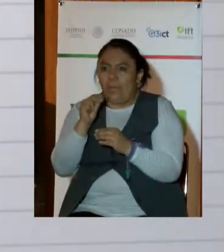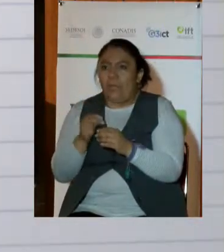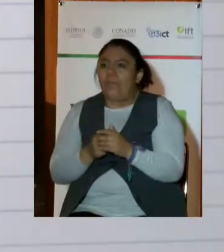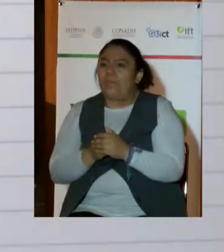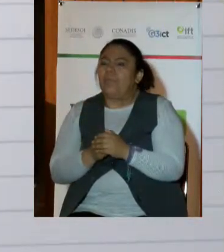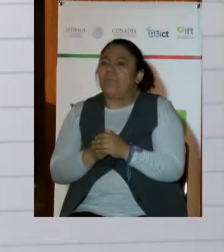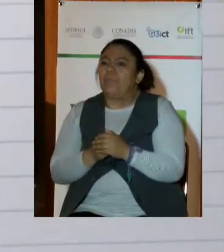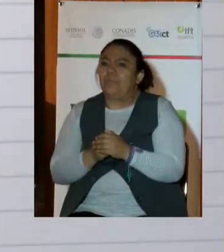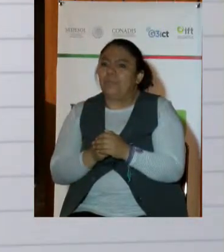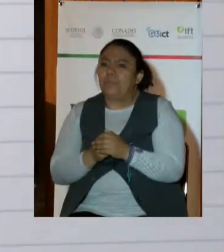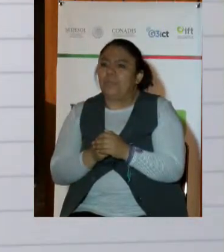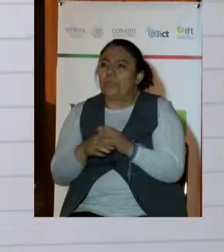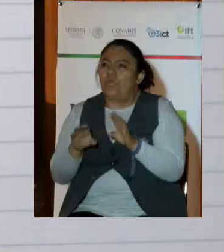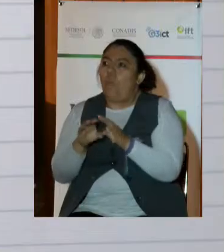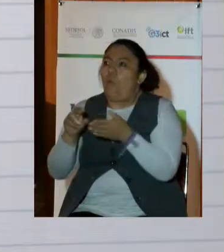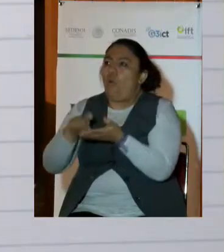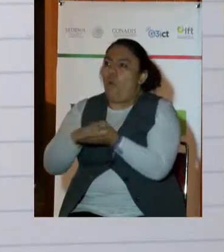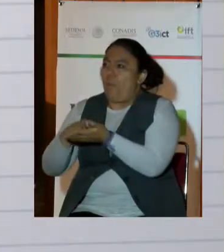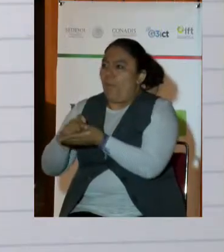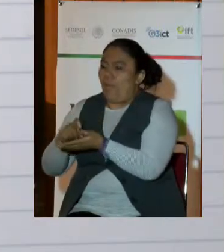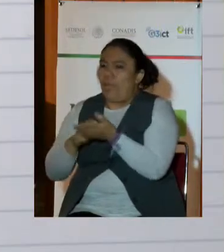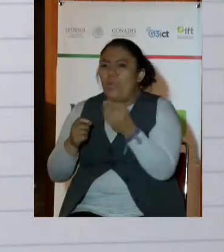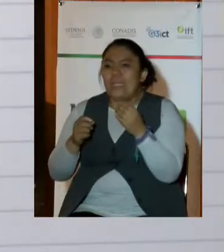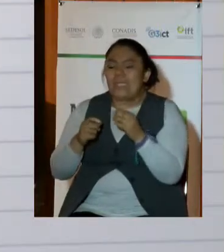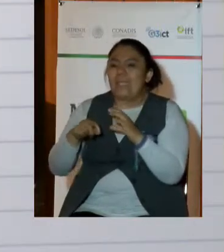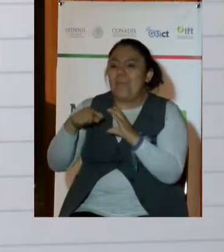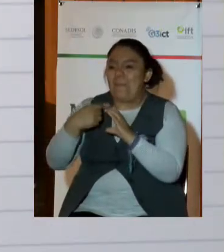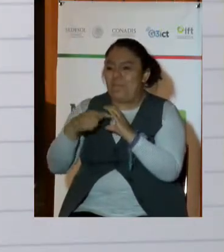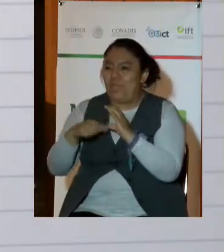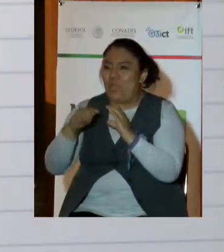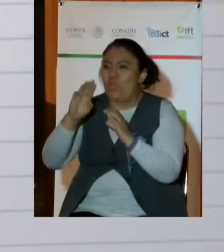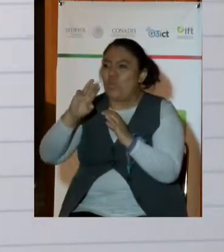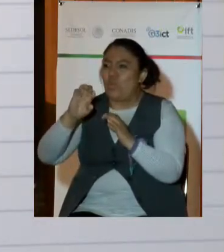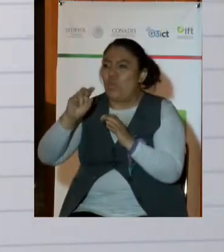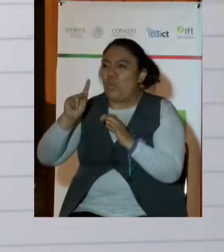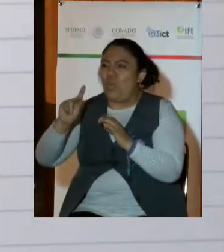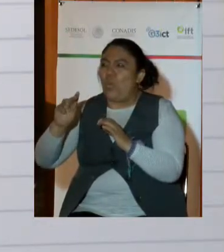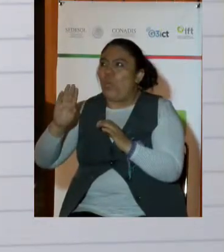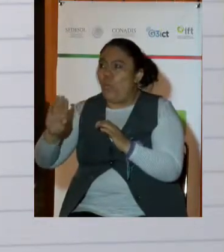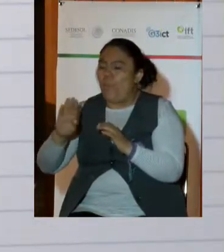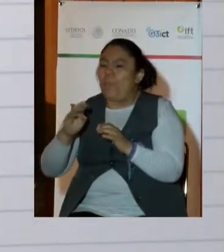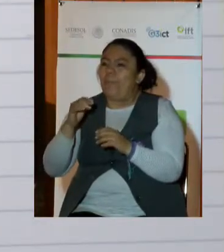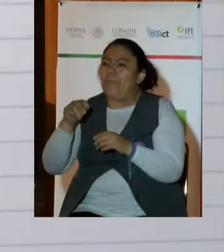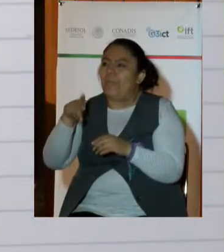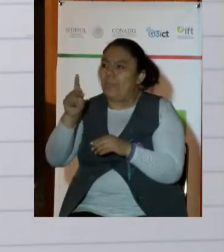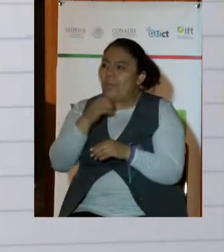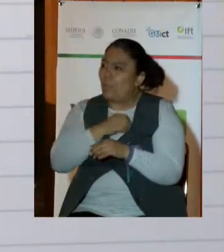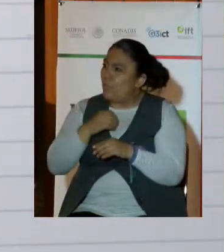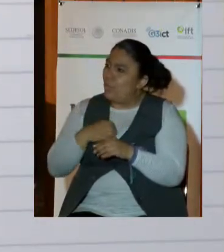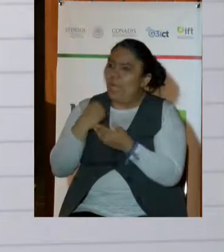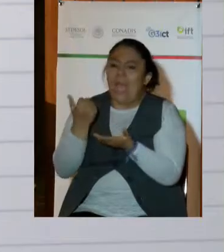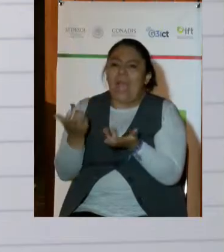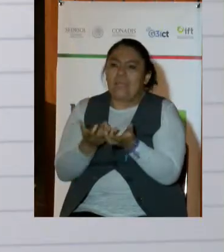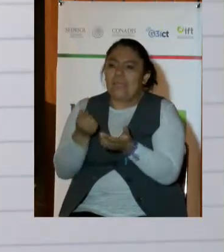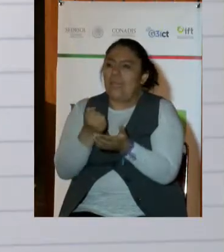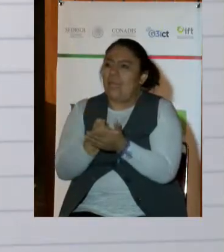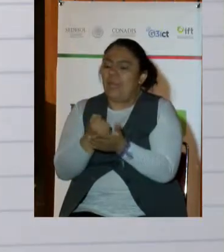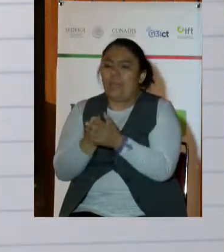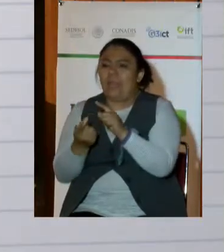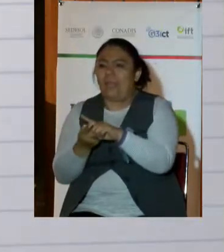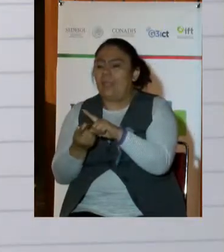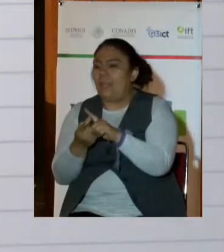en inglés, están en la página de la W3C, nosotros los tenemos en español, que también están a disposición de todos, no tenemos autoridad de los